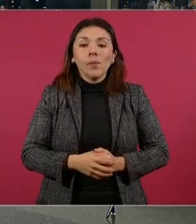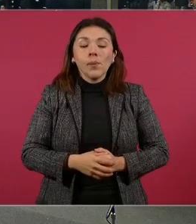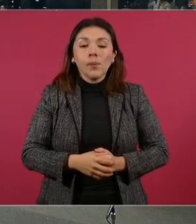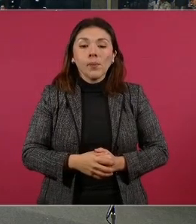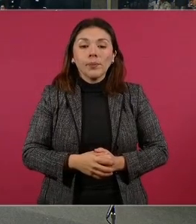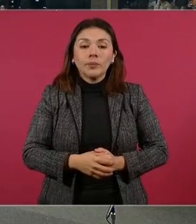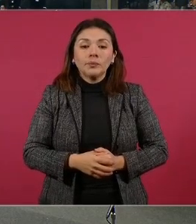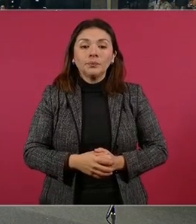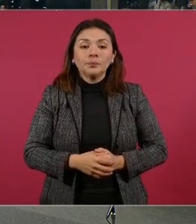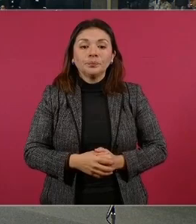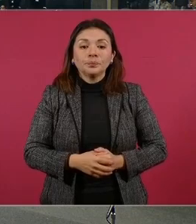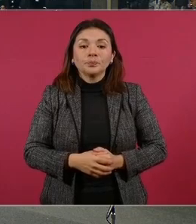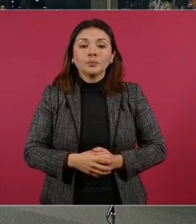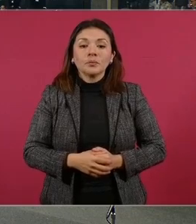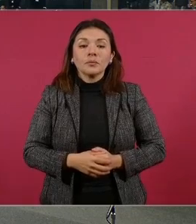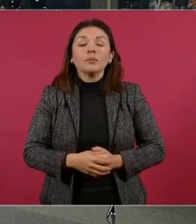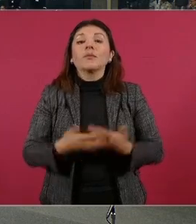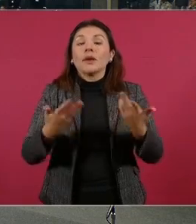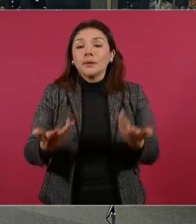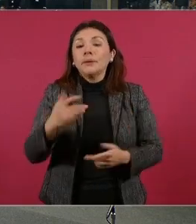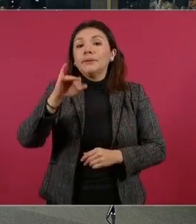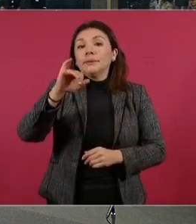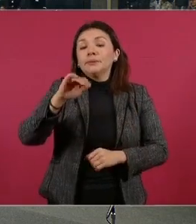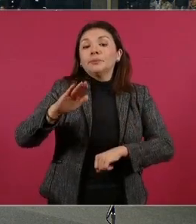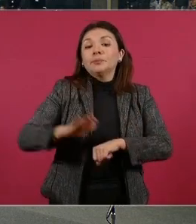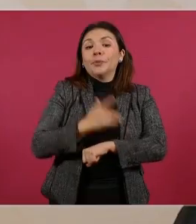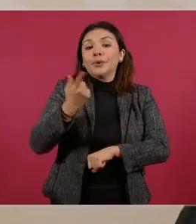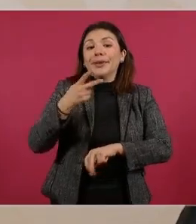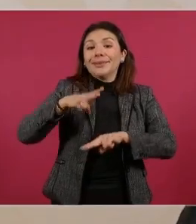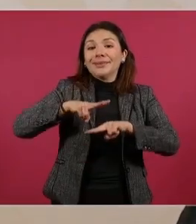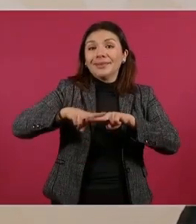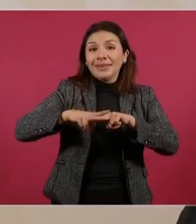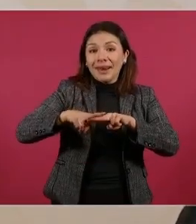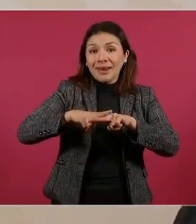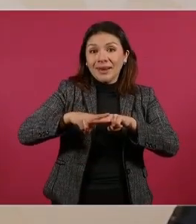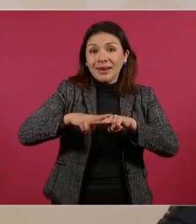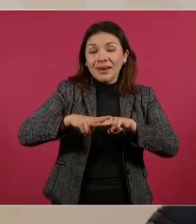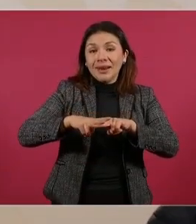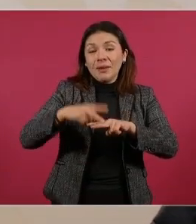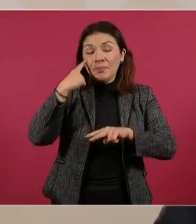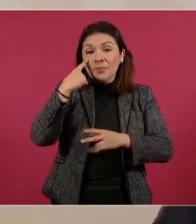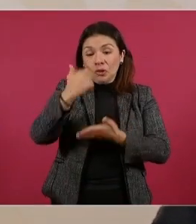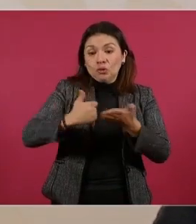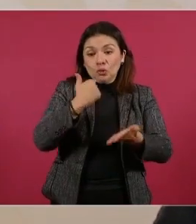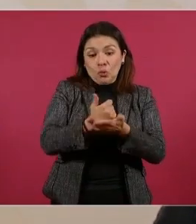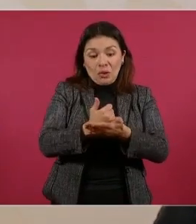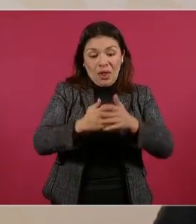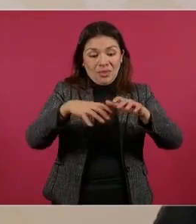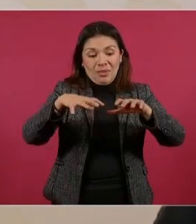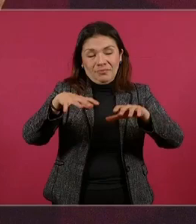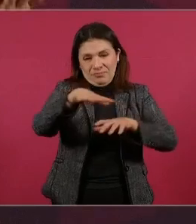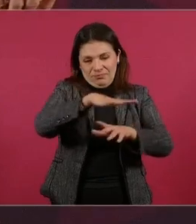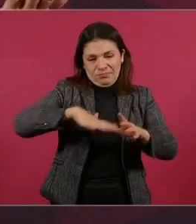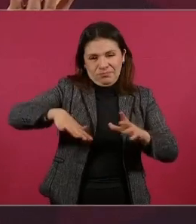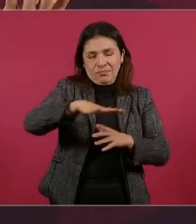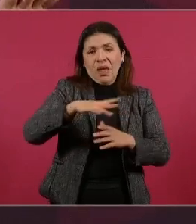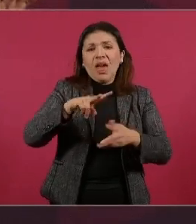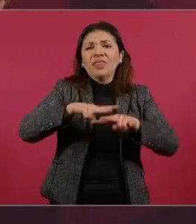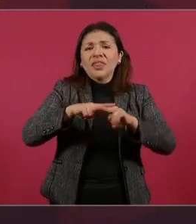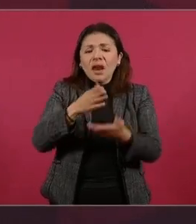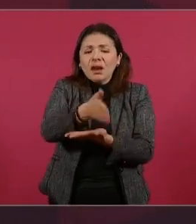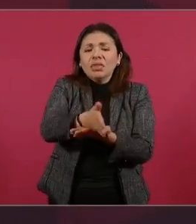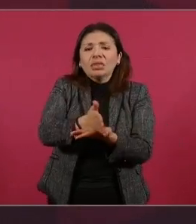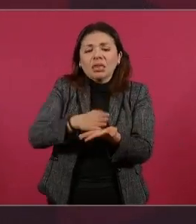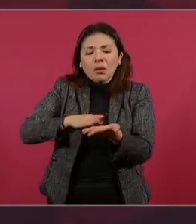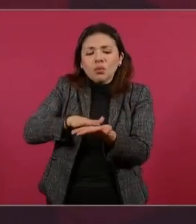sí es que el tren parte en dos entonces lo que queremos es una obra